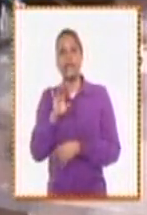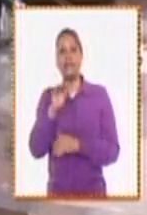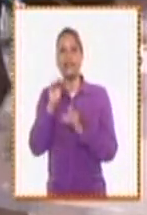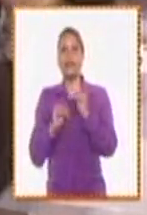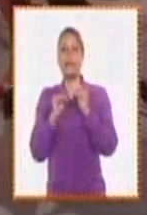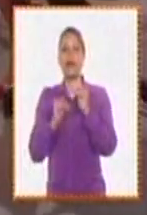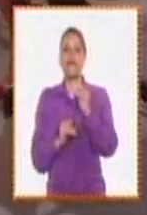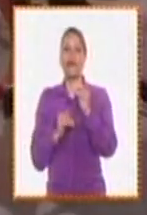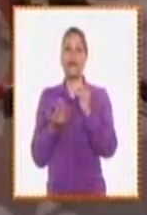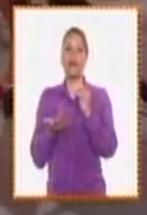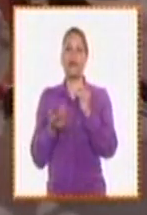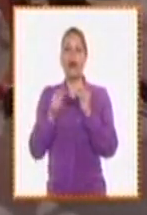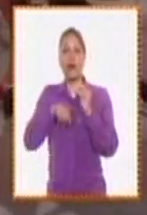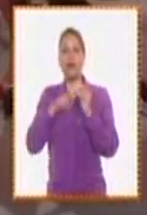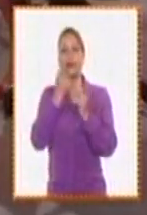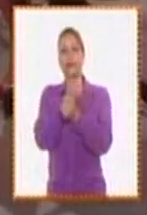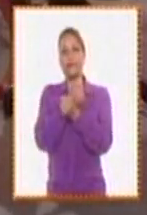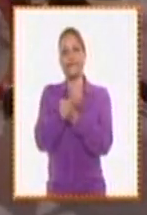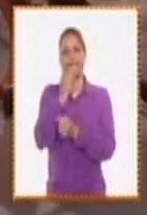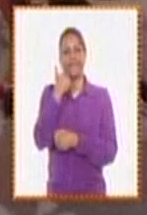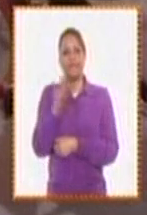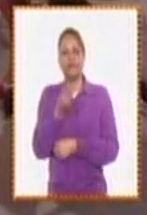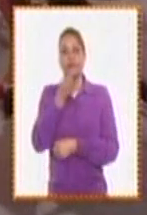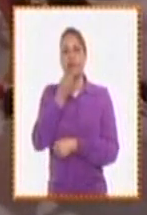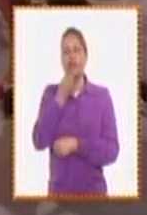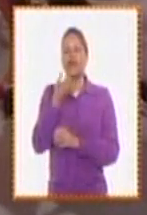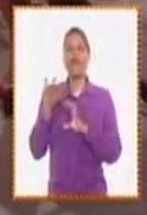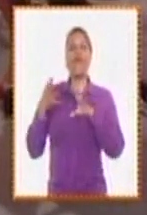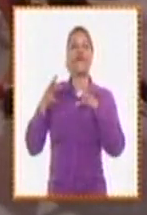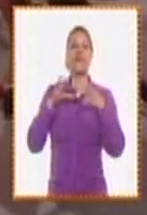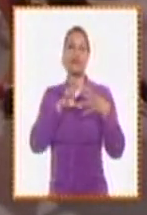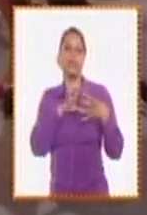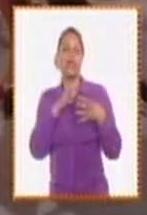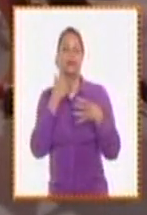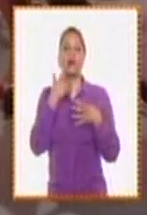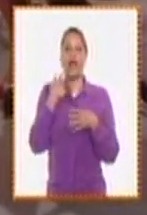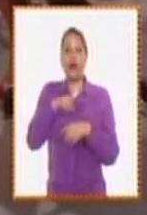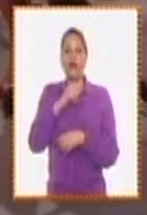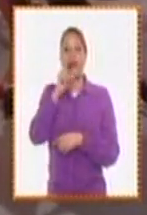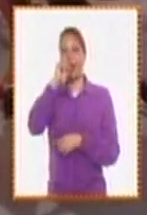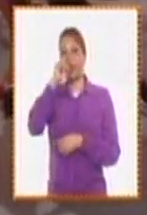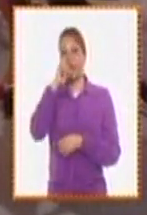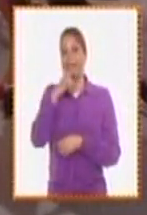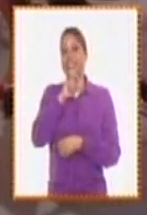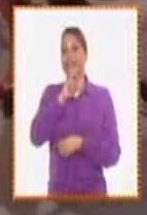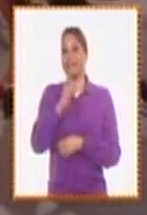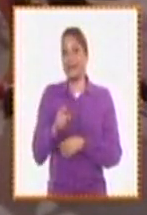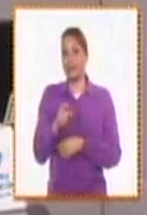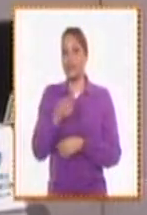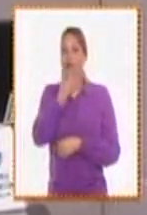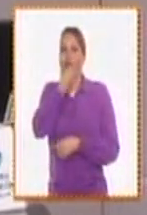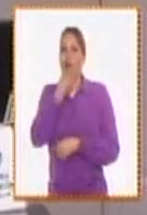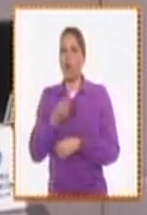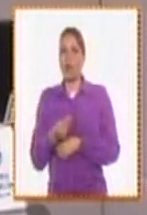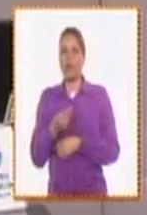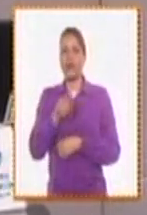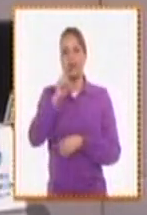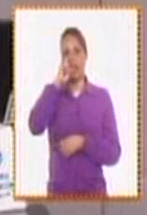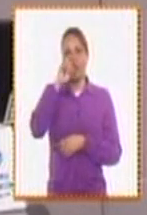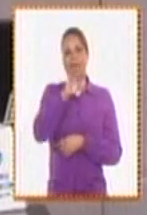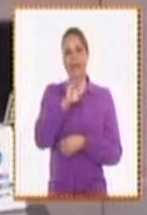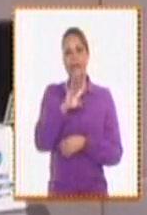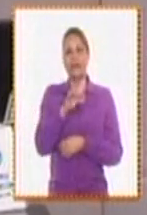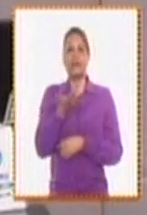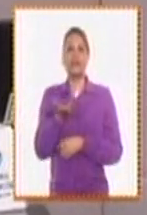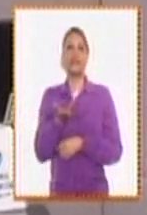es mucho más peligrosa, se pueden confundir mejor porque es donde confluyen la adolescencia, el reto que tiene el estudiante, la impronta